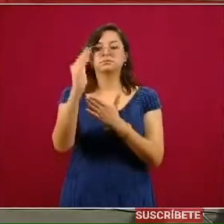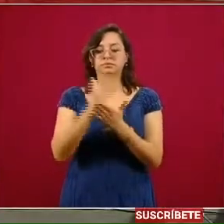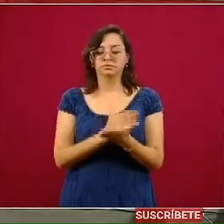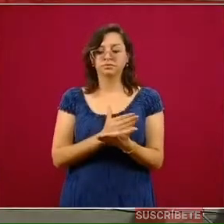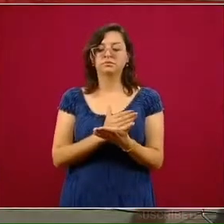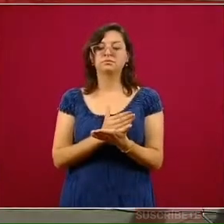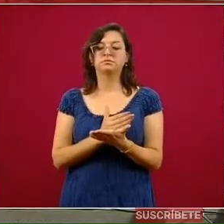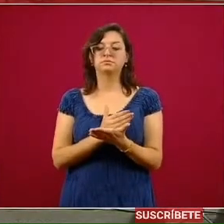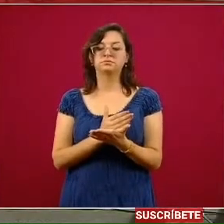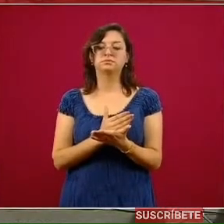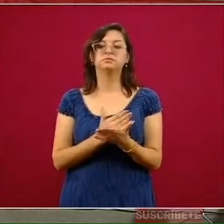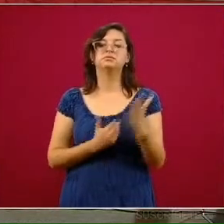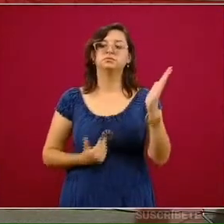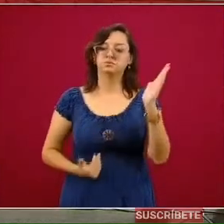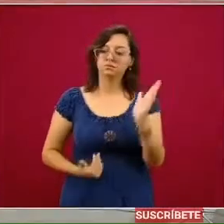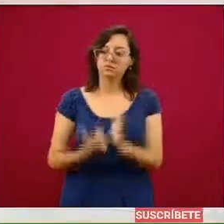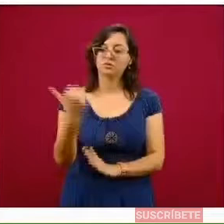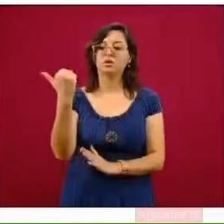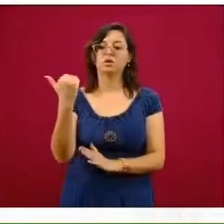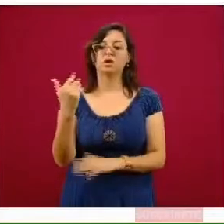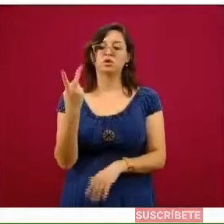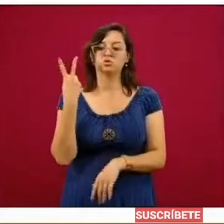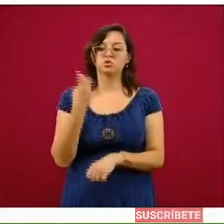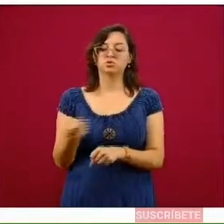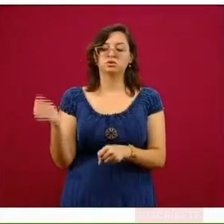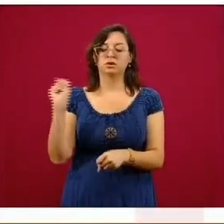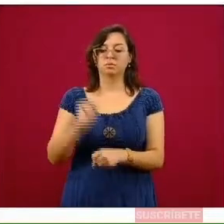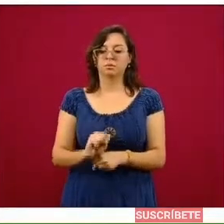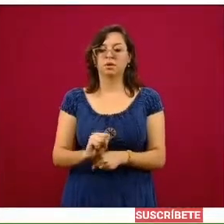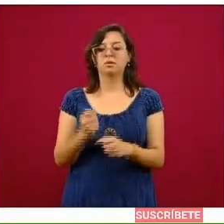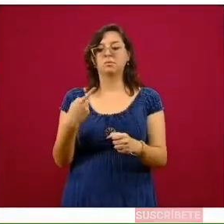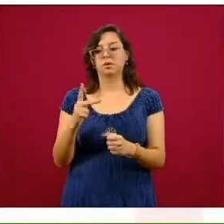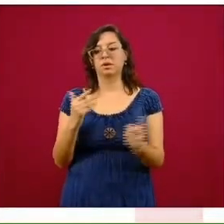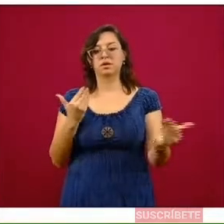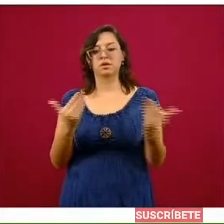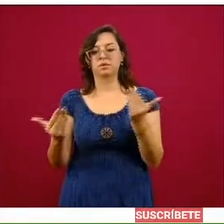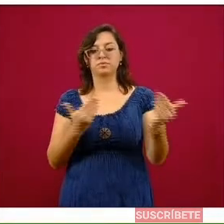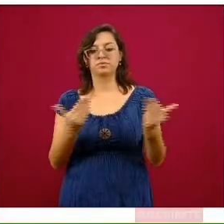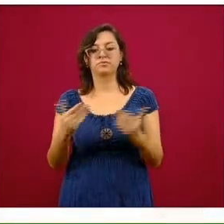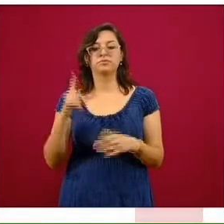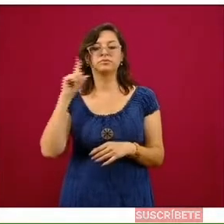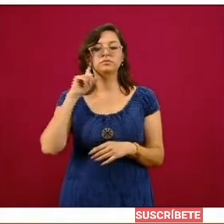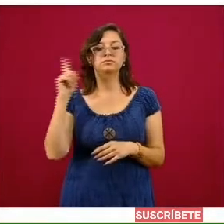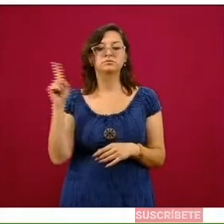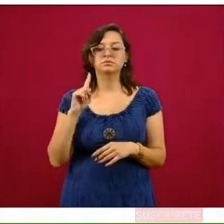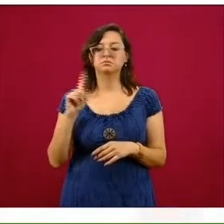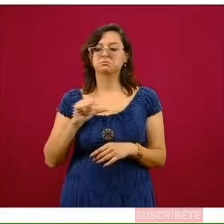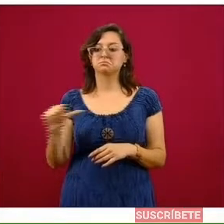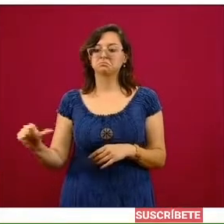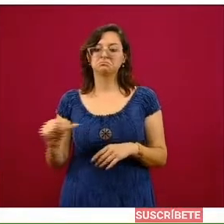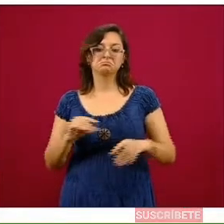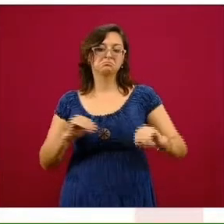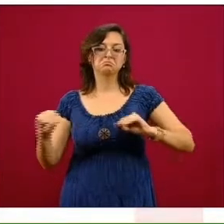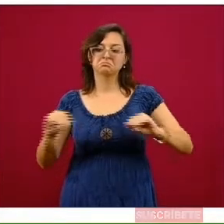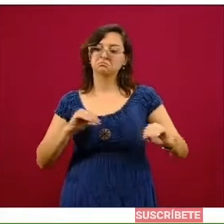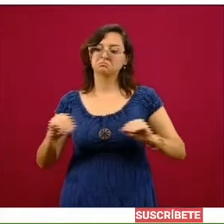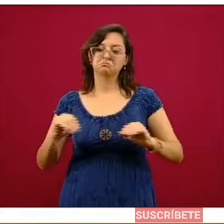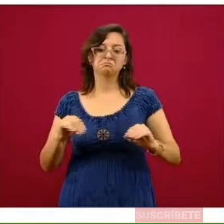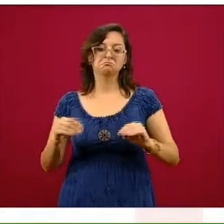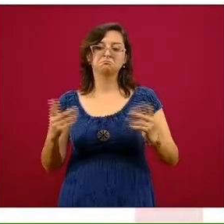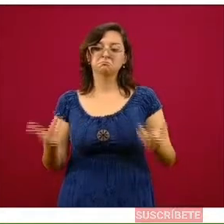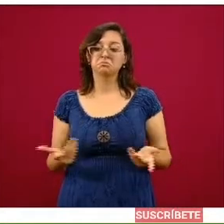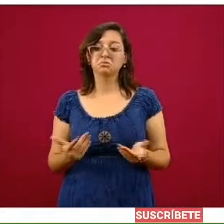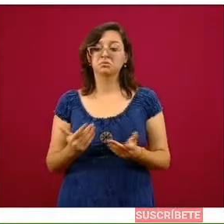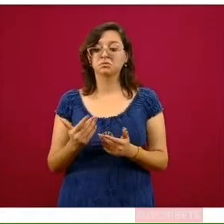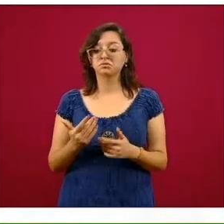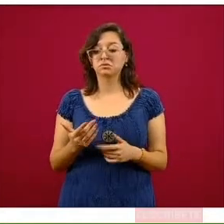la movilidad, vuelve a subir en las últimas 2 semanas, pero contrasta, por ejemplo, con un Zacatecas, en donde la movilidad, si bien es cierto,